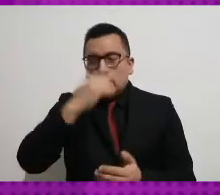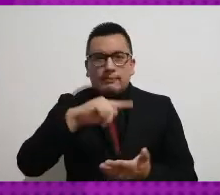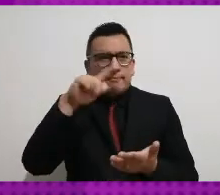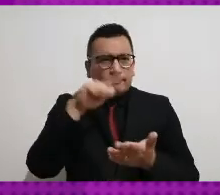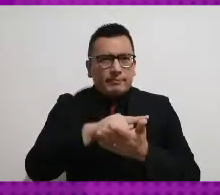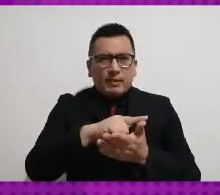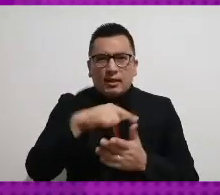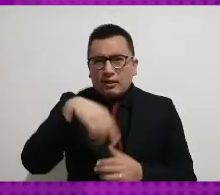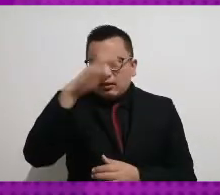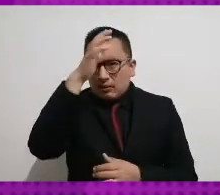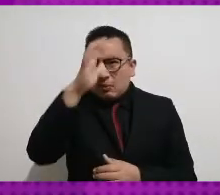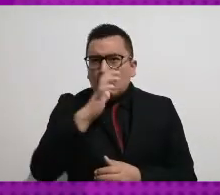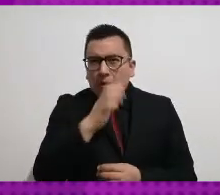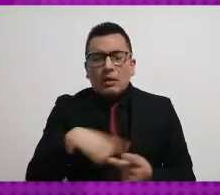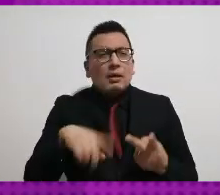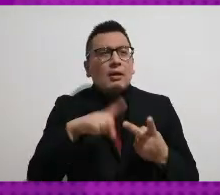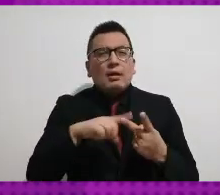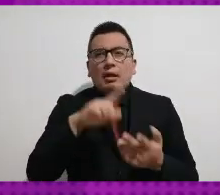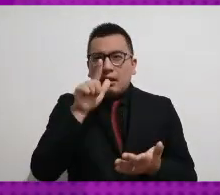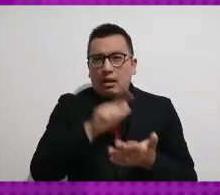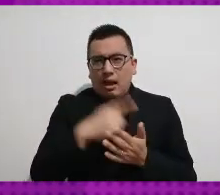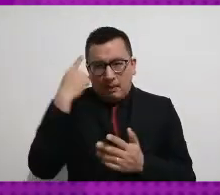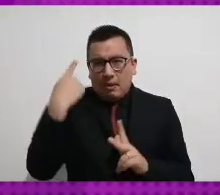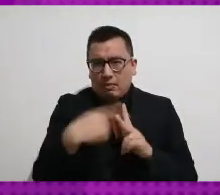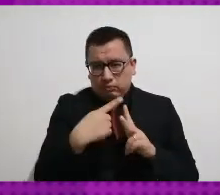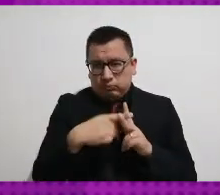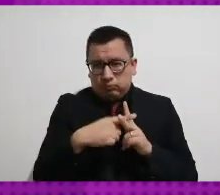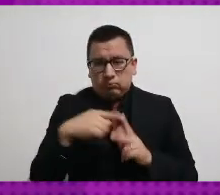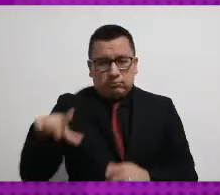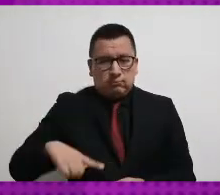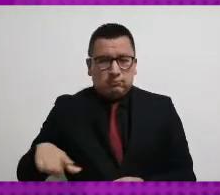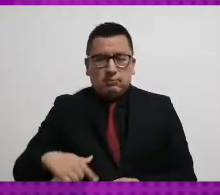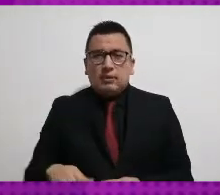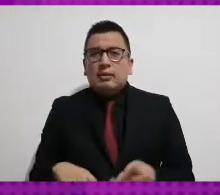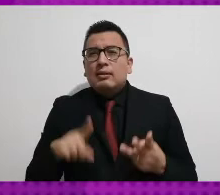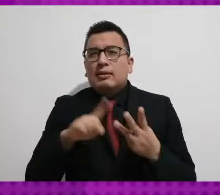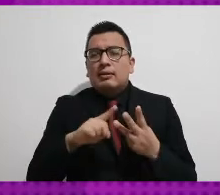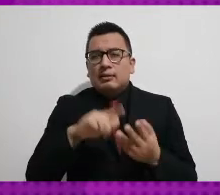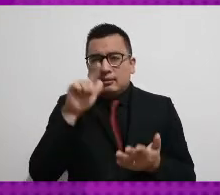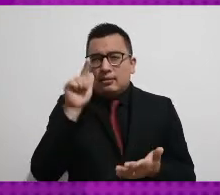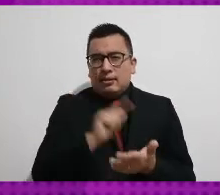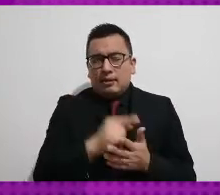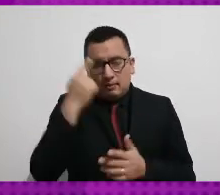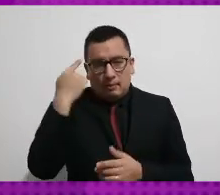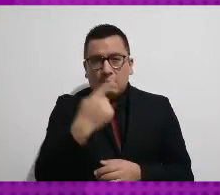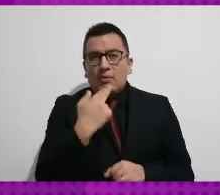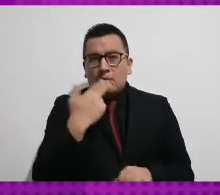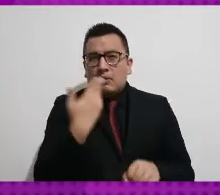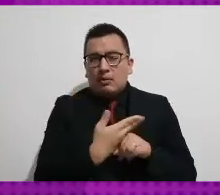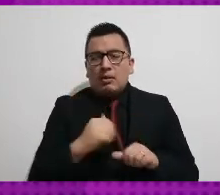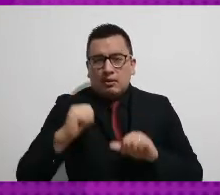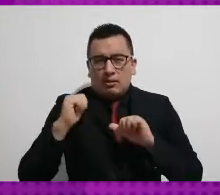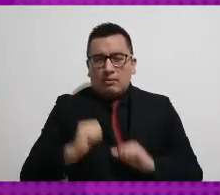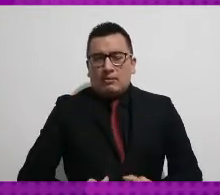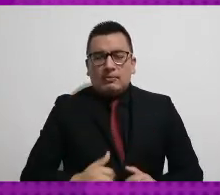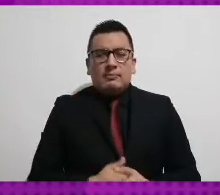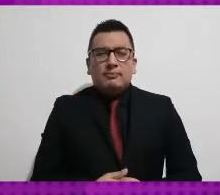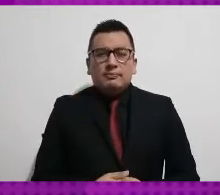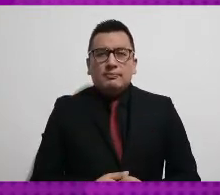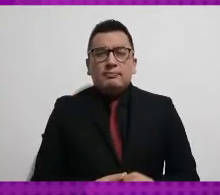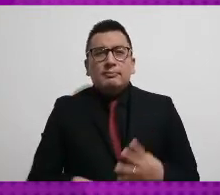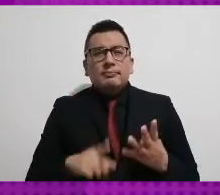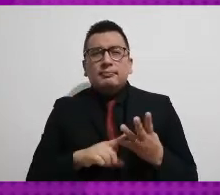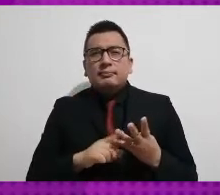de Zaragoza, la Ley General de Contabilidad Gubernamental, la Ley General de Responsabilidades